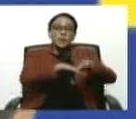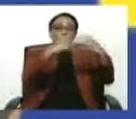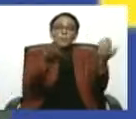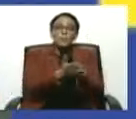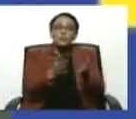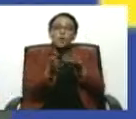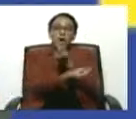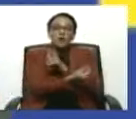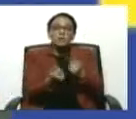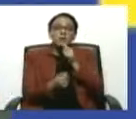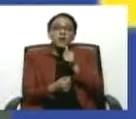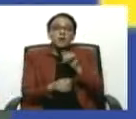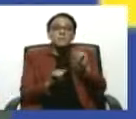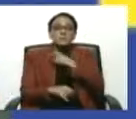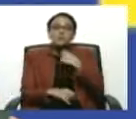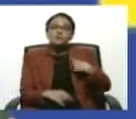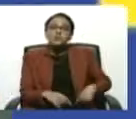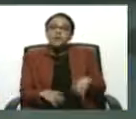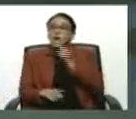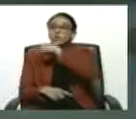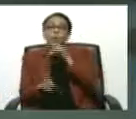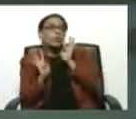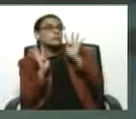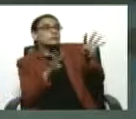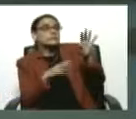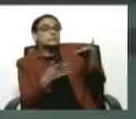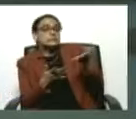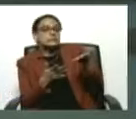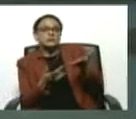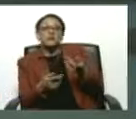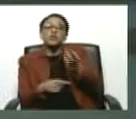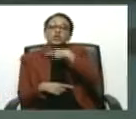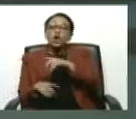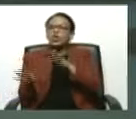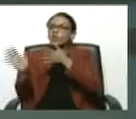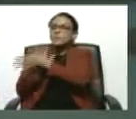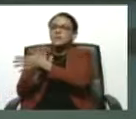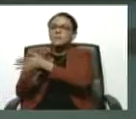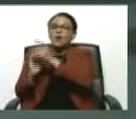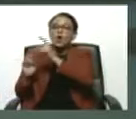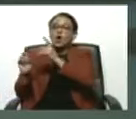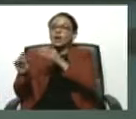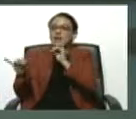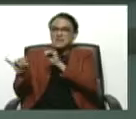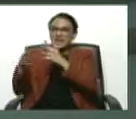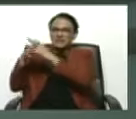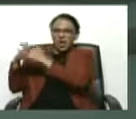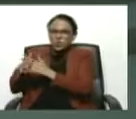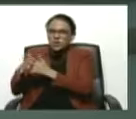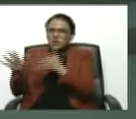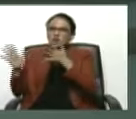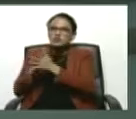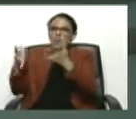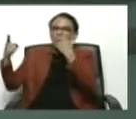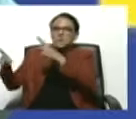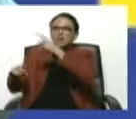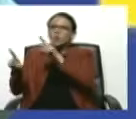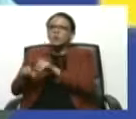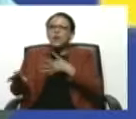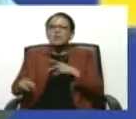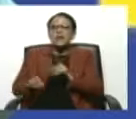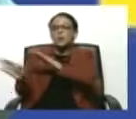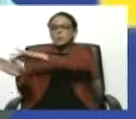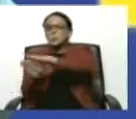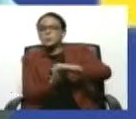aparataje comunicacional de Hollywood y compañía han tratado de ocultar esta realidad. Pero es imposible tapar el sol con un